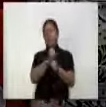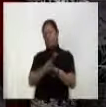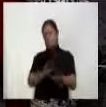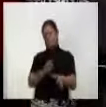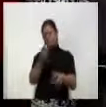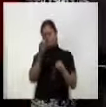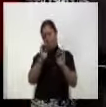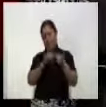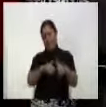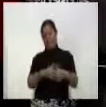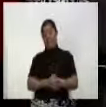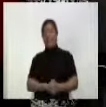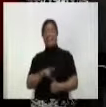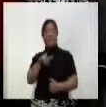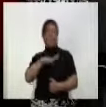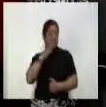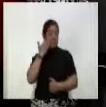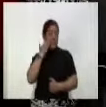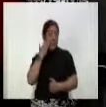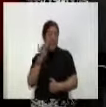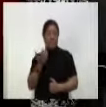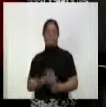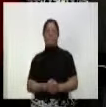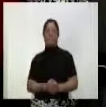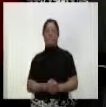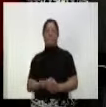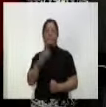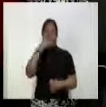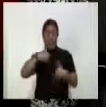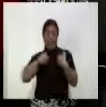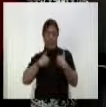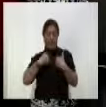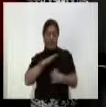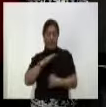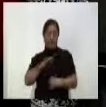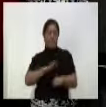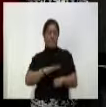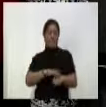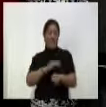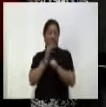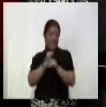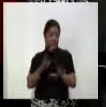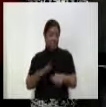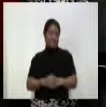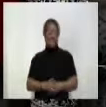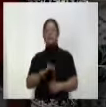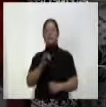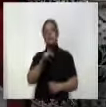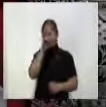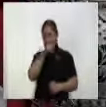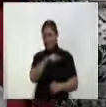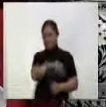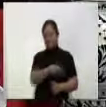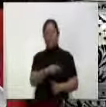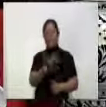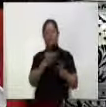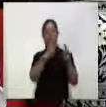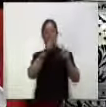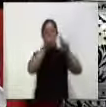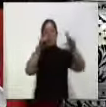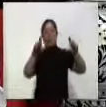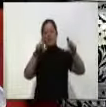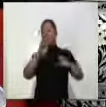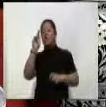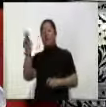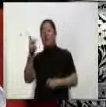alguna página de Facebook, algún portal para que los jóvenes puedan acceder a mayor información? Así es, en la misma página de la universidad, en